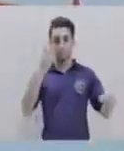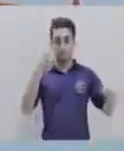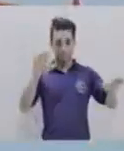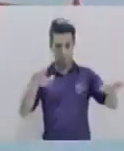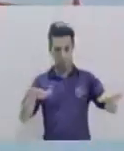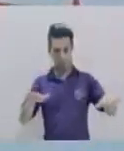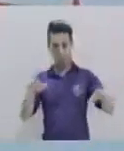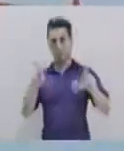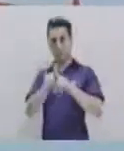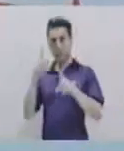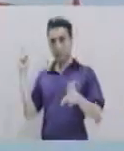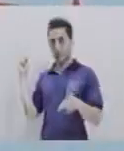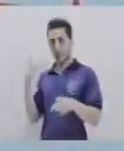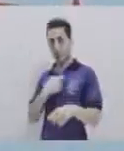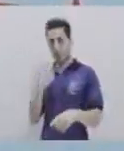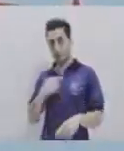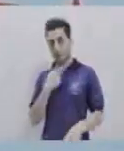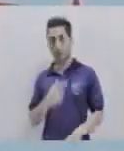respira.